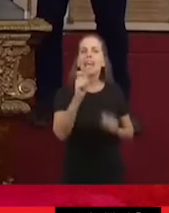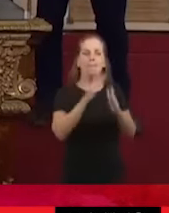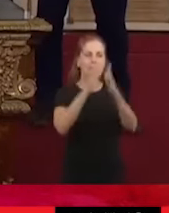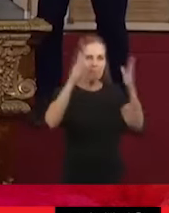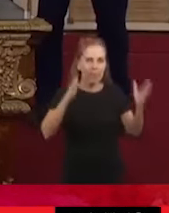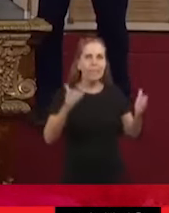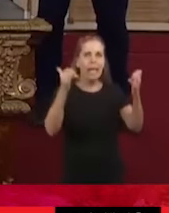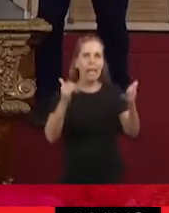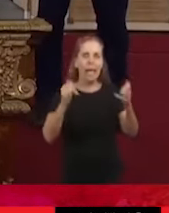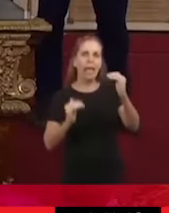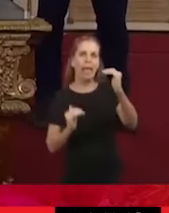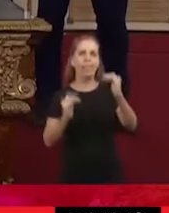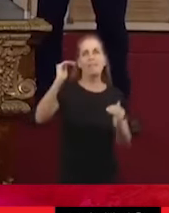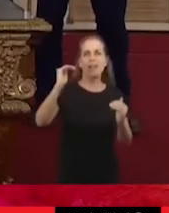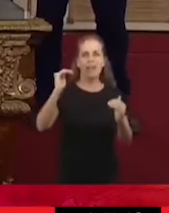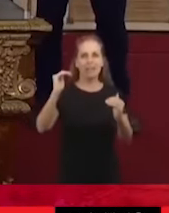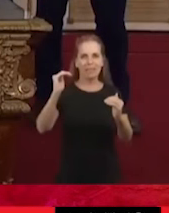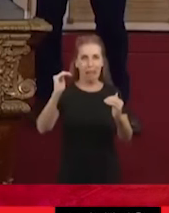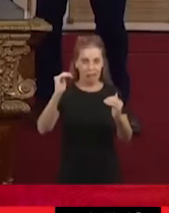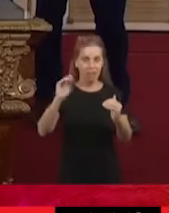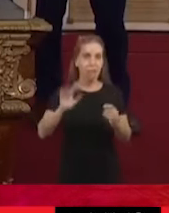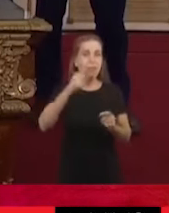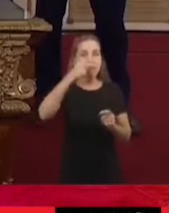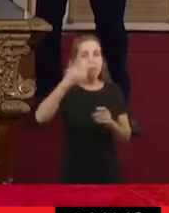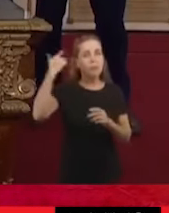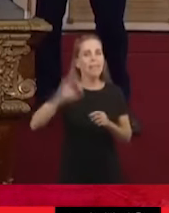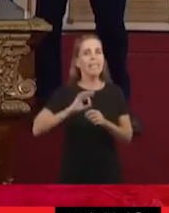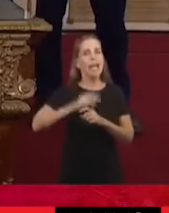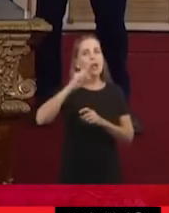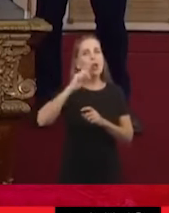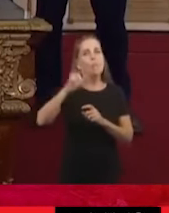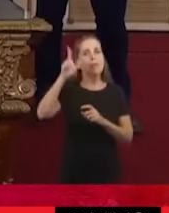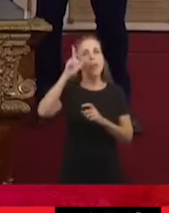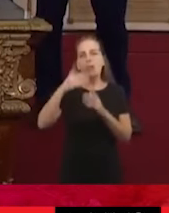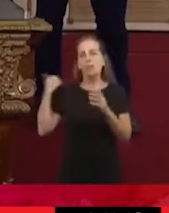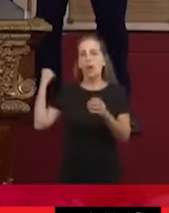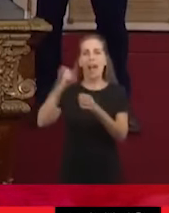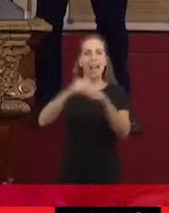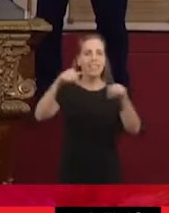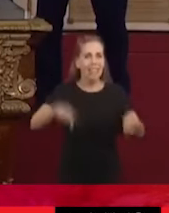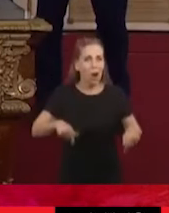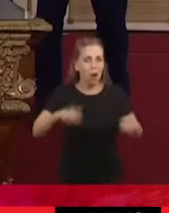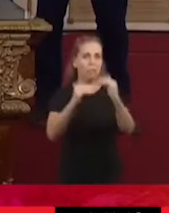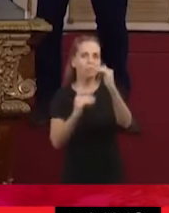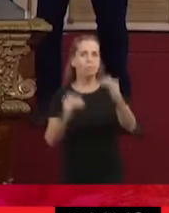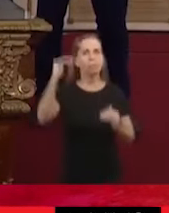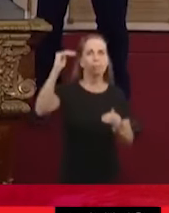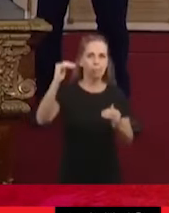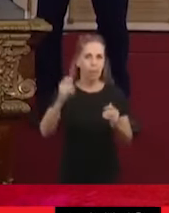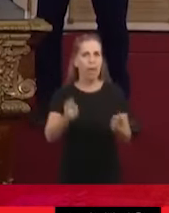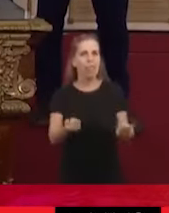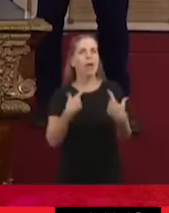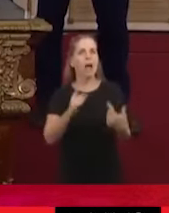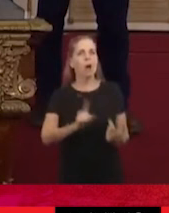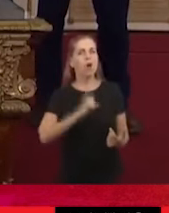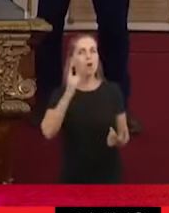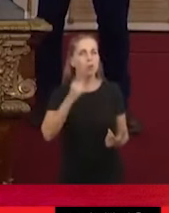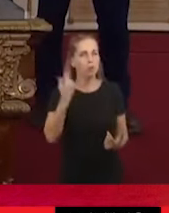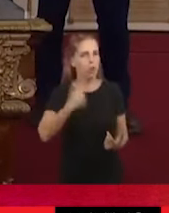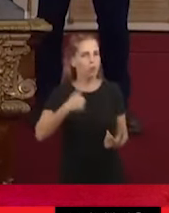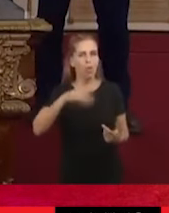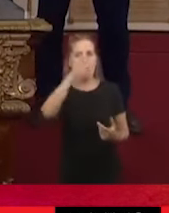clases trabajadoras, bueno, y hasta miles de familias ya sin ningún tipo de ingreso, gracias a la